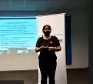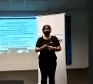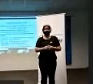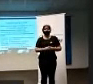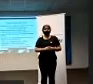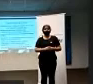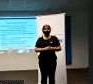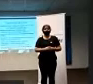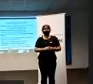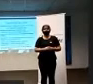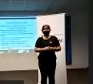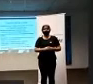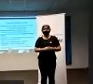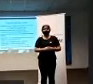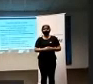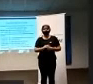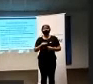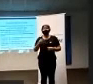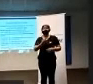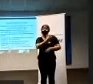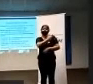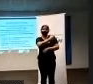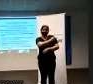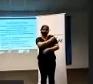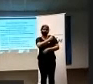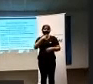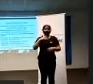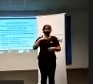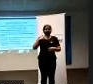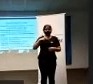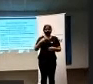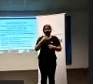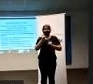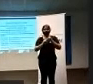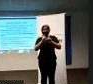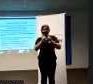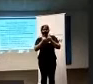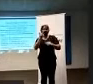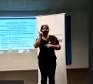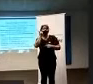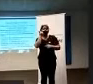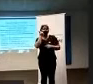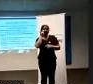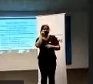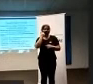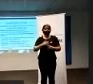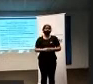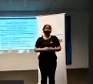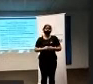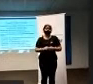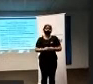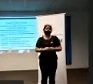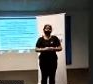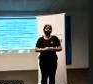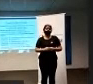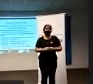En cuanto a las contraindicaciones, hipersensibilidad a cualquier componente de la vacuna, contraindicación para la segunda dosis, reacción anafiláctica en la